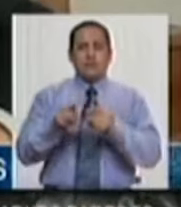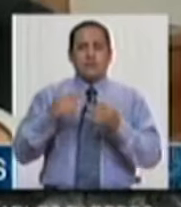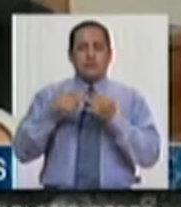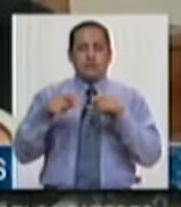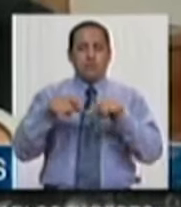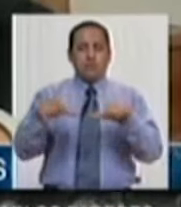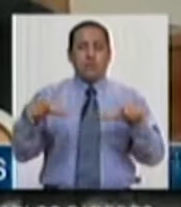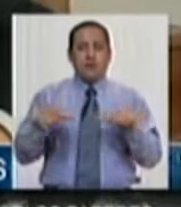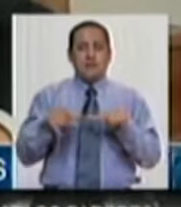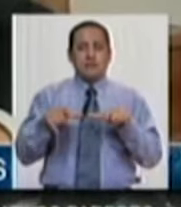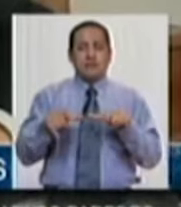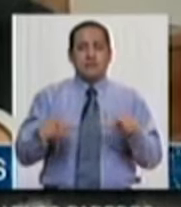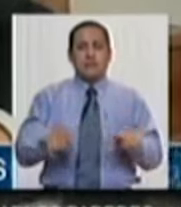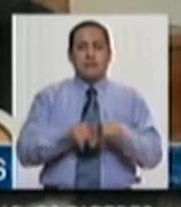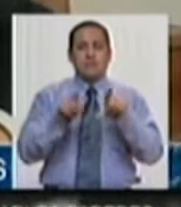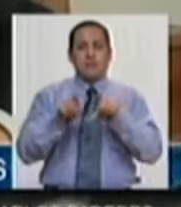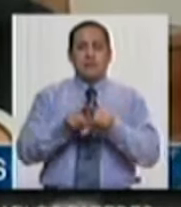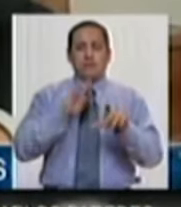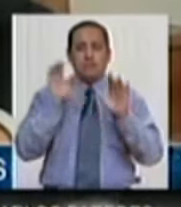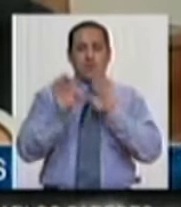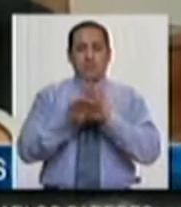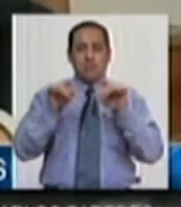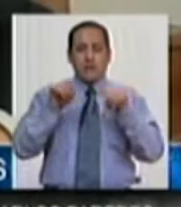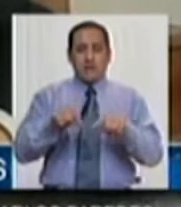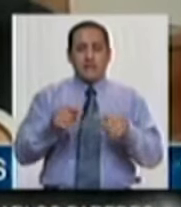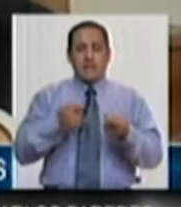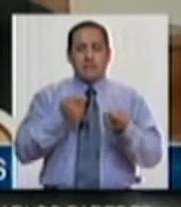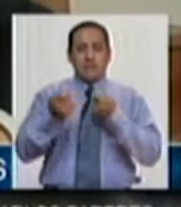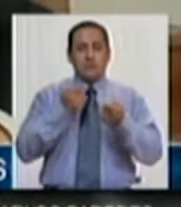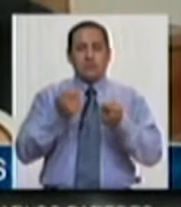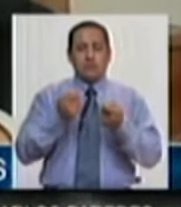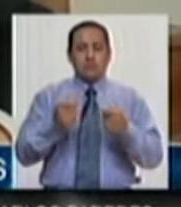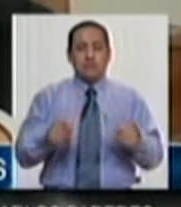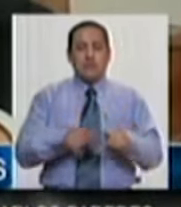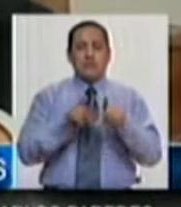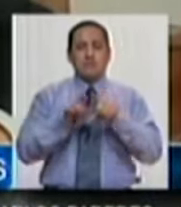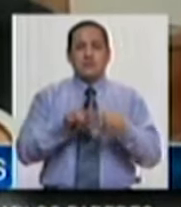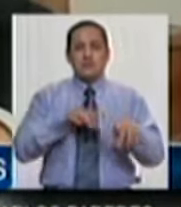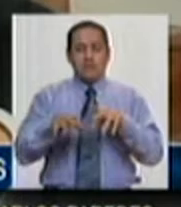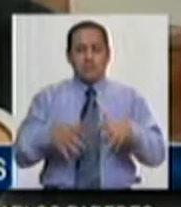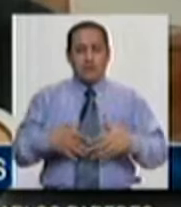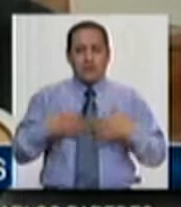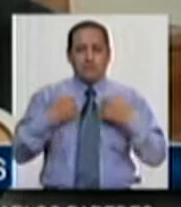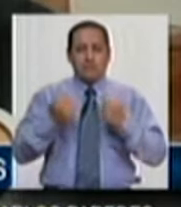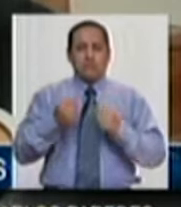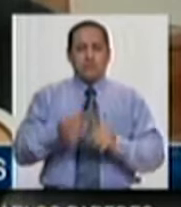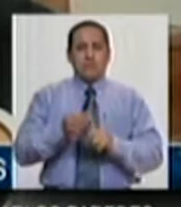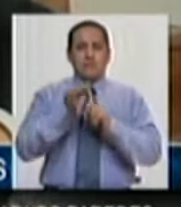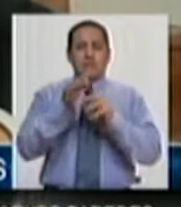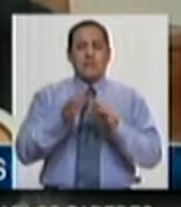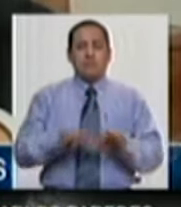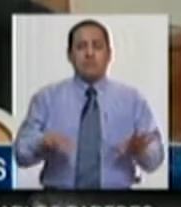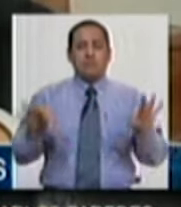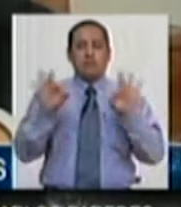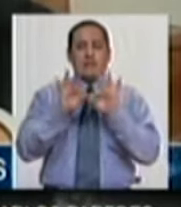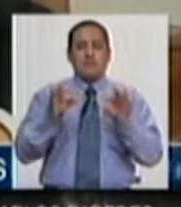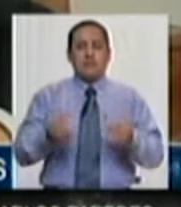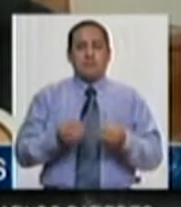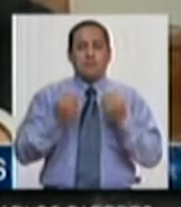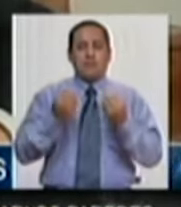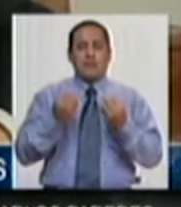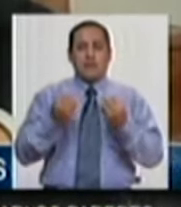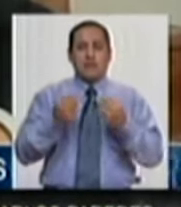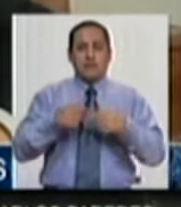que había mencionado, sino que en esta administración se está haciendo un esfuerzo especialmente importante para